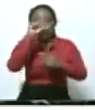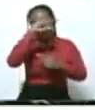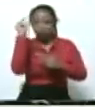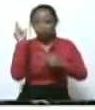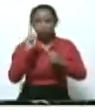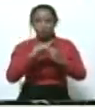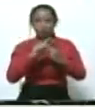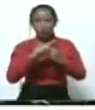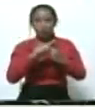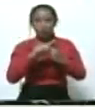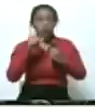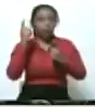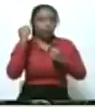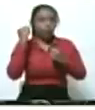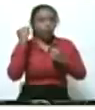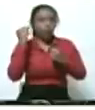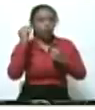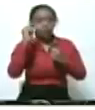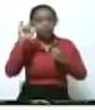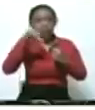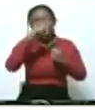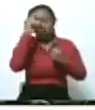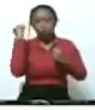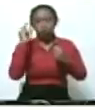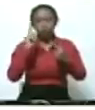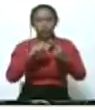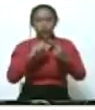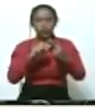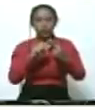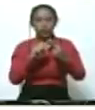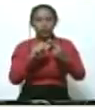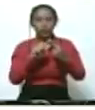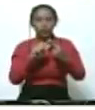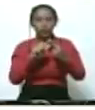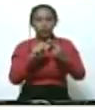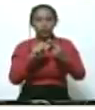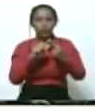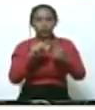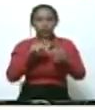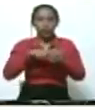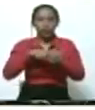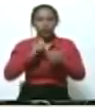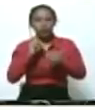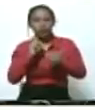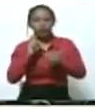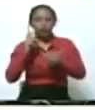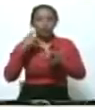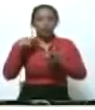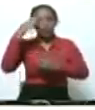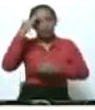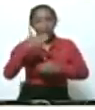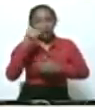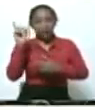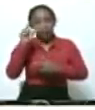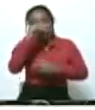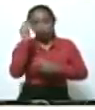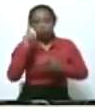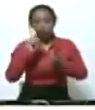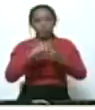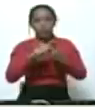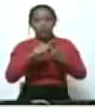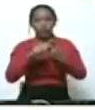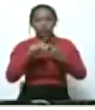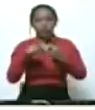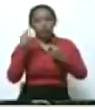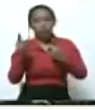PSUV, Rienzi Moreno por la JPSUV, militares retirados, Benavides Torres por el PSUV, Denis Guedes por la